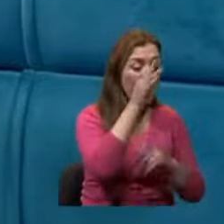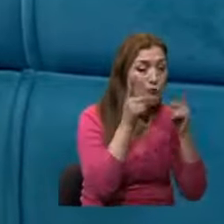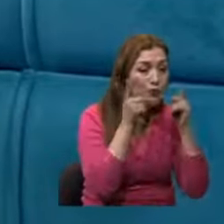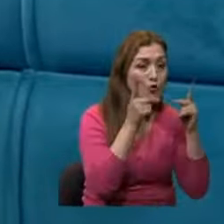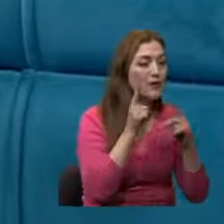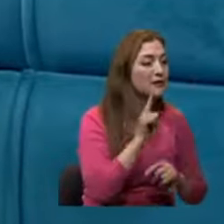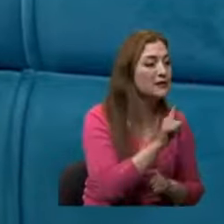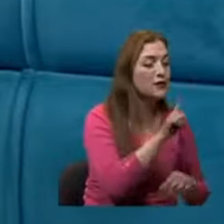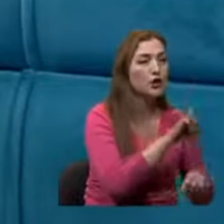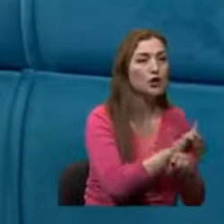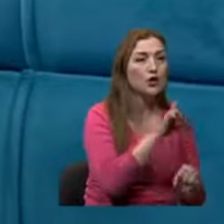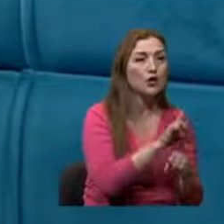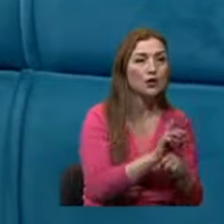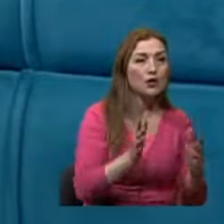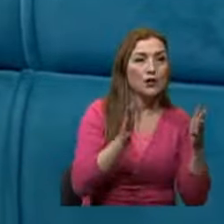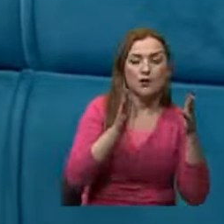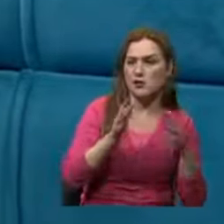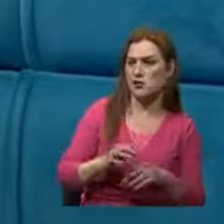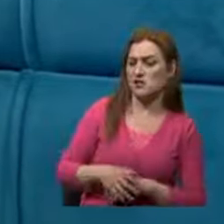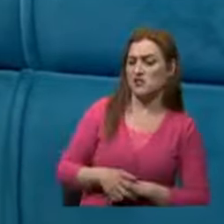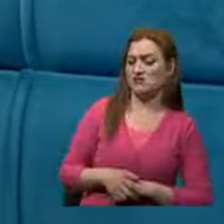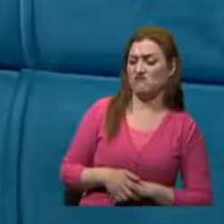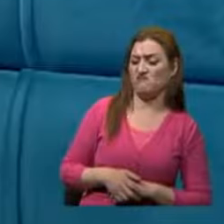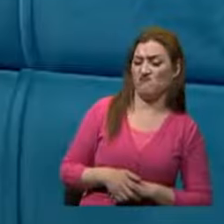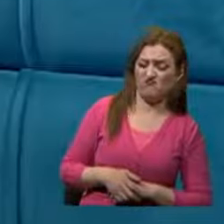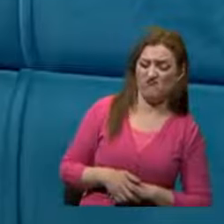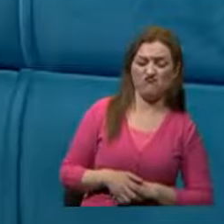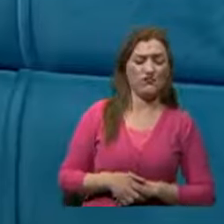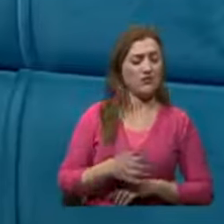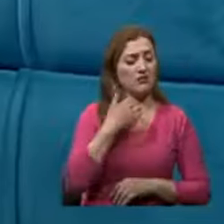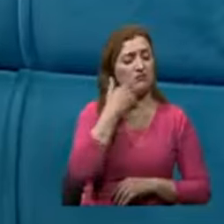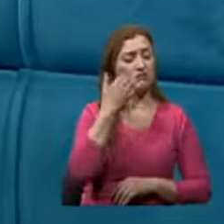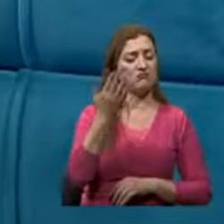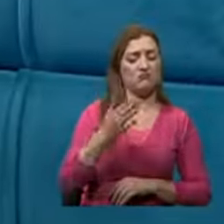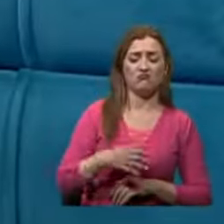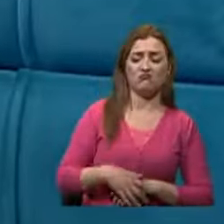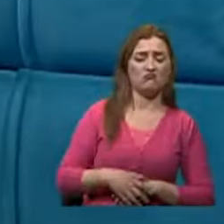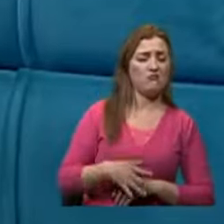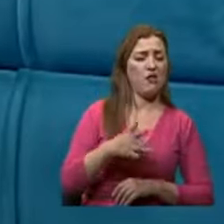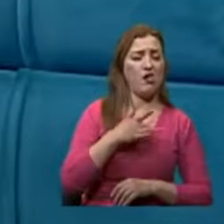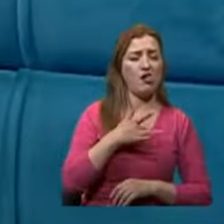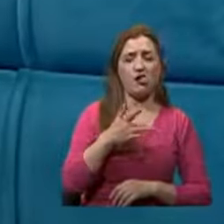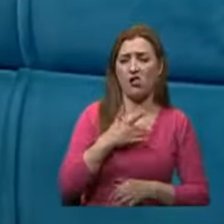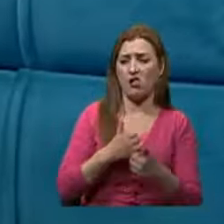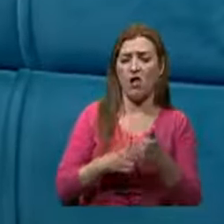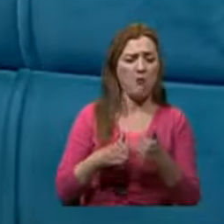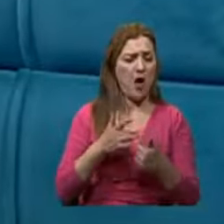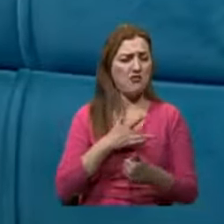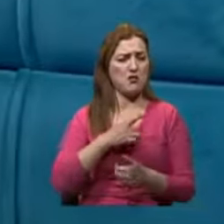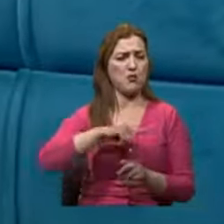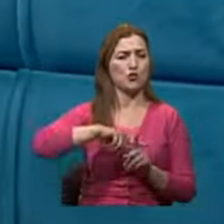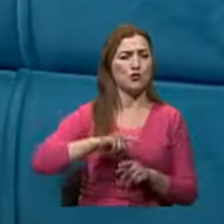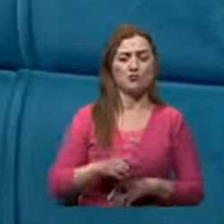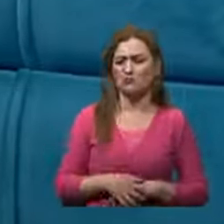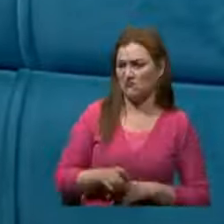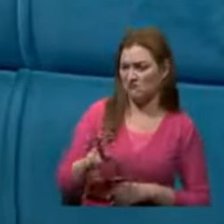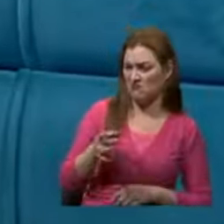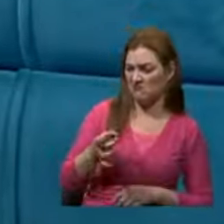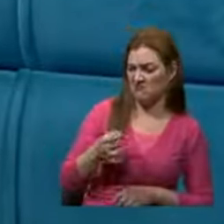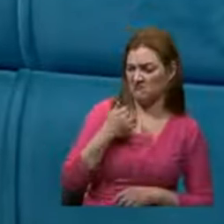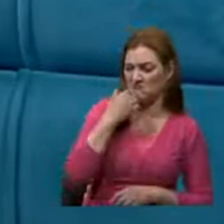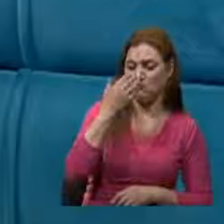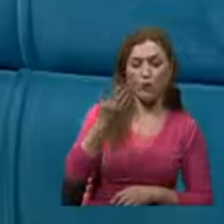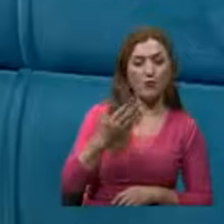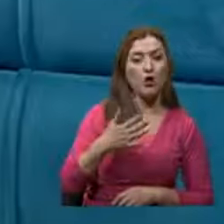y el médico se portó para mí de una manera tan indolente, sin importar que de verdad me duele. O sea, Correcto, yo claro.